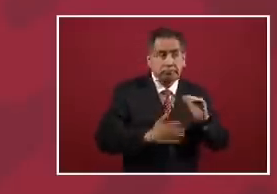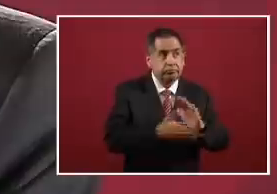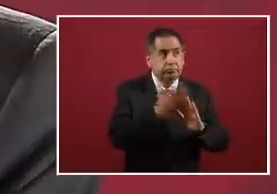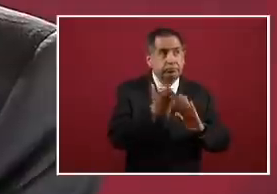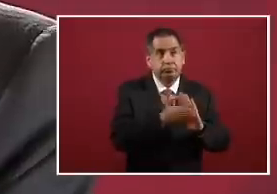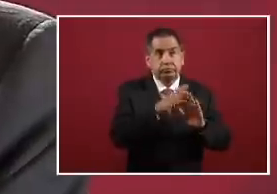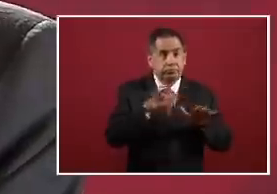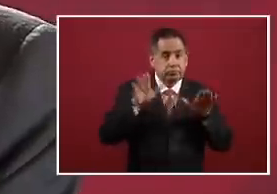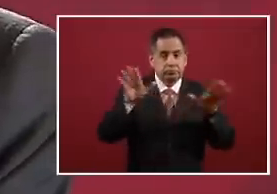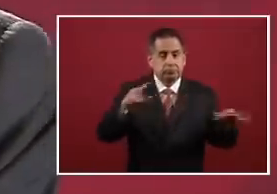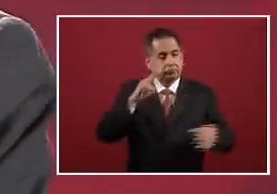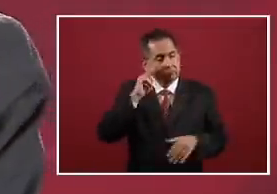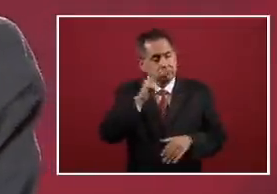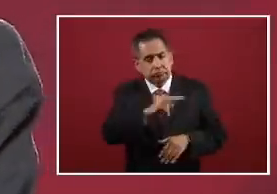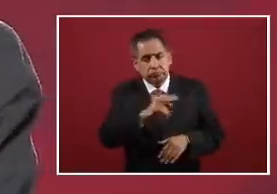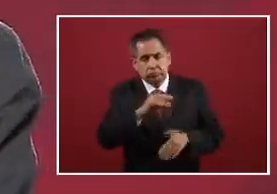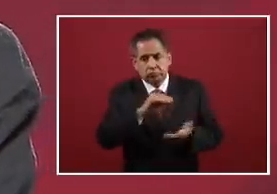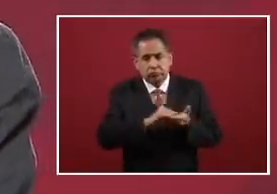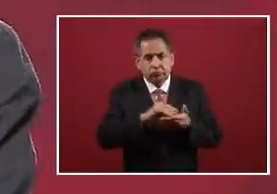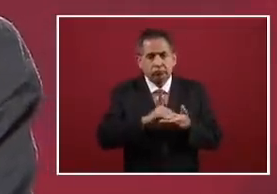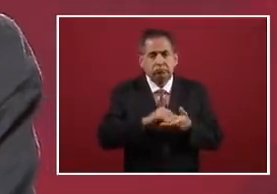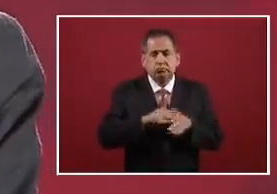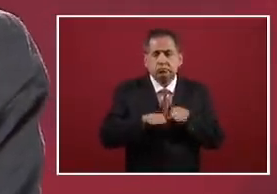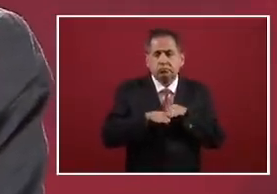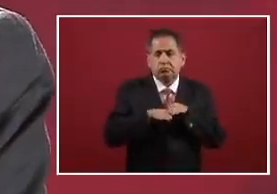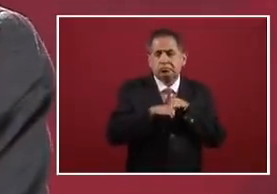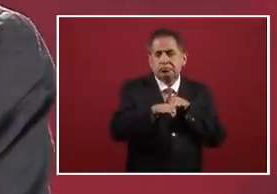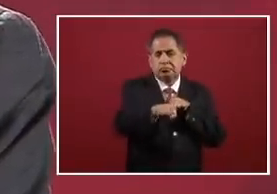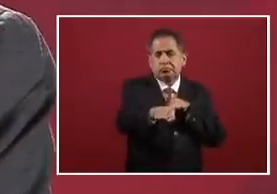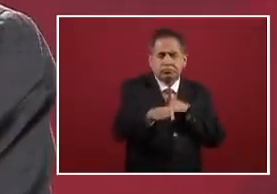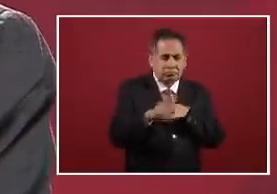aeropuerto, vean cómo está el camino,